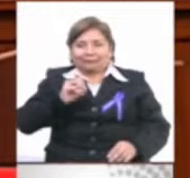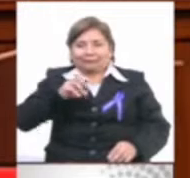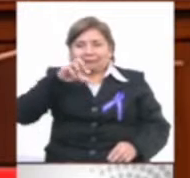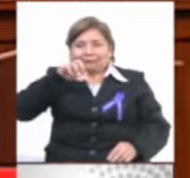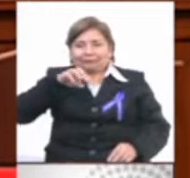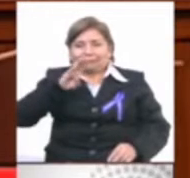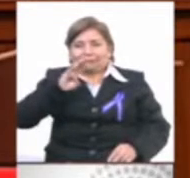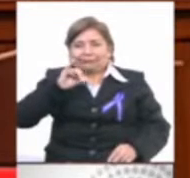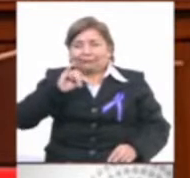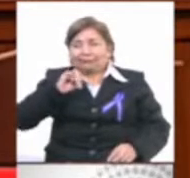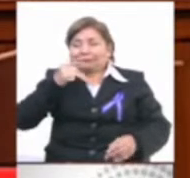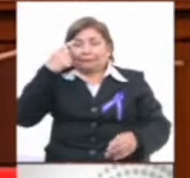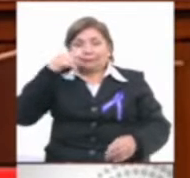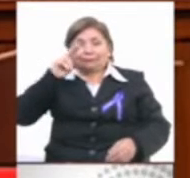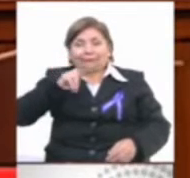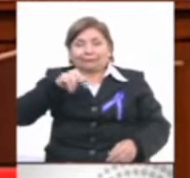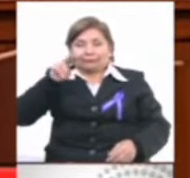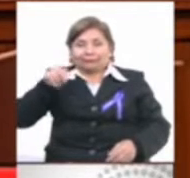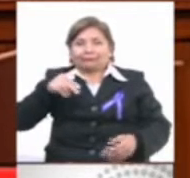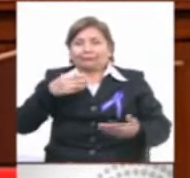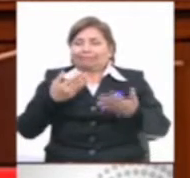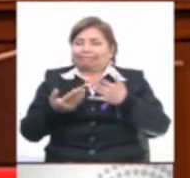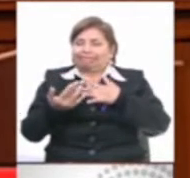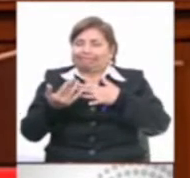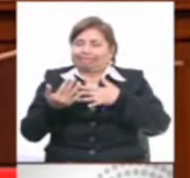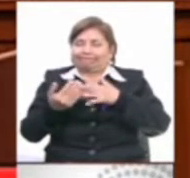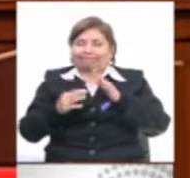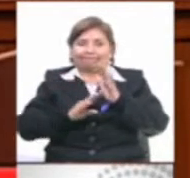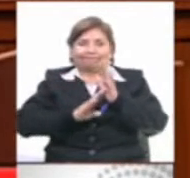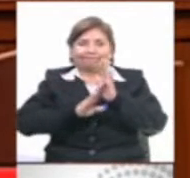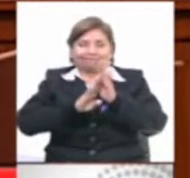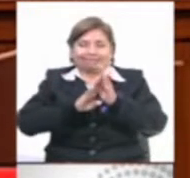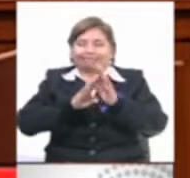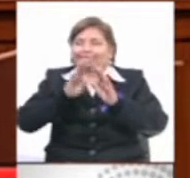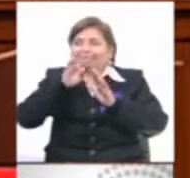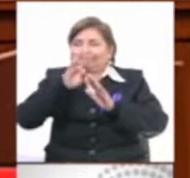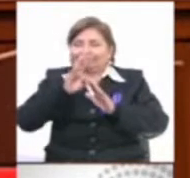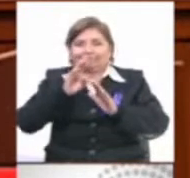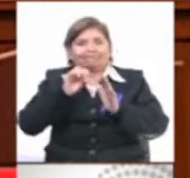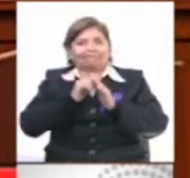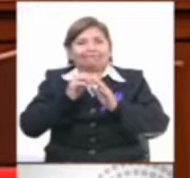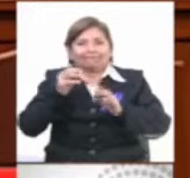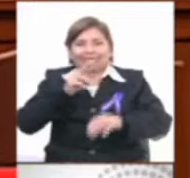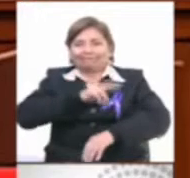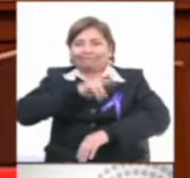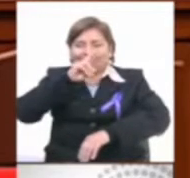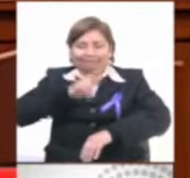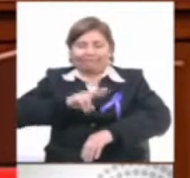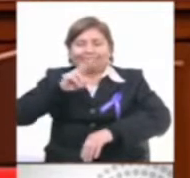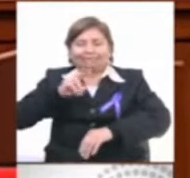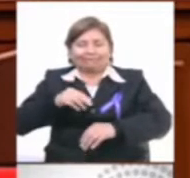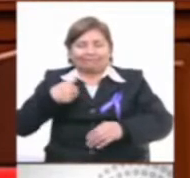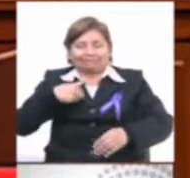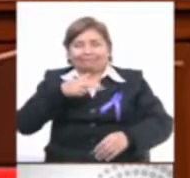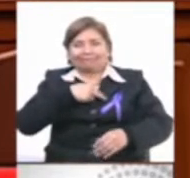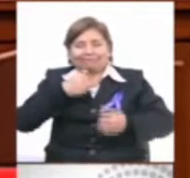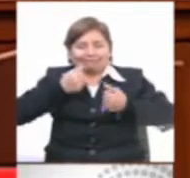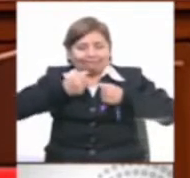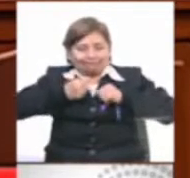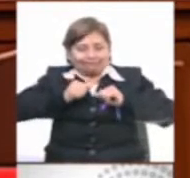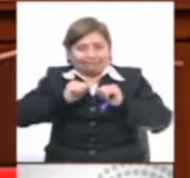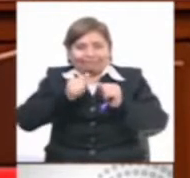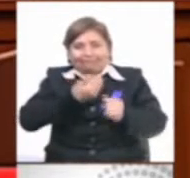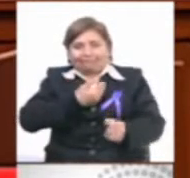PBI. Para el 2022 se espera que nuestro país lidere el crecimiento de la región. Nuestros esfuerzos